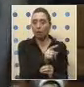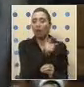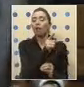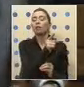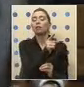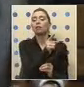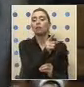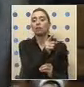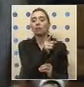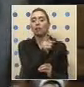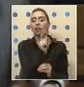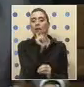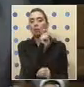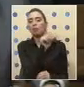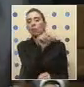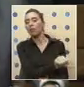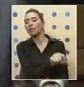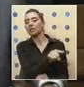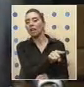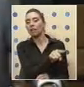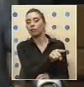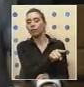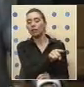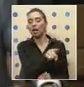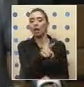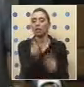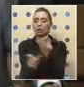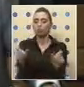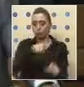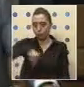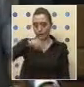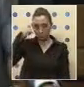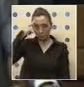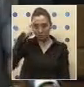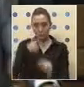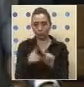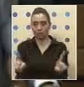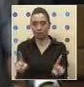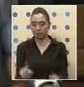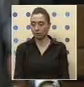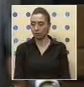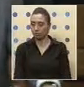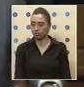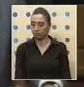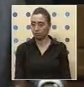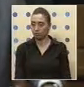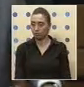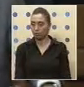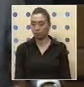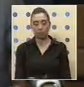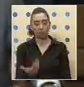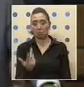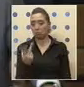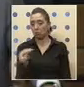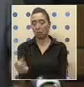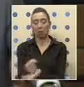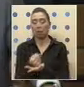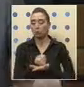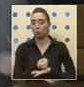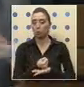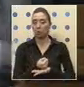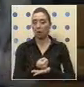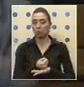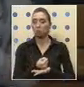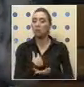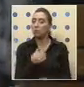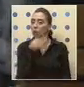descalifica la opción de aquellos que pensamos de manera distinta. No nos ayuda. Y